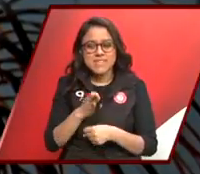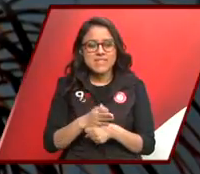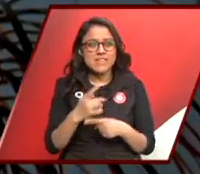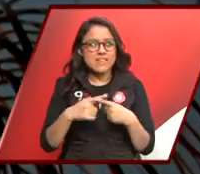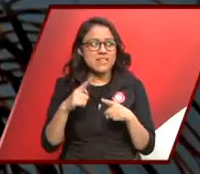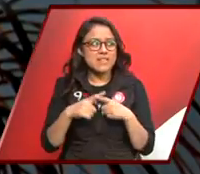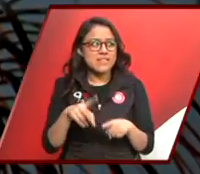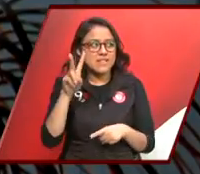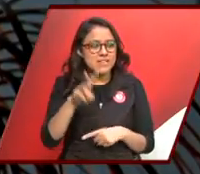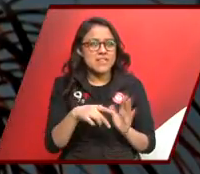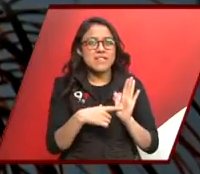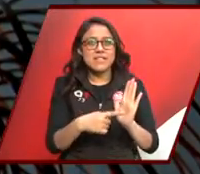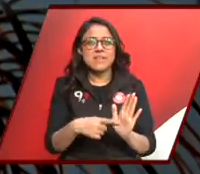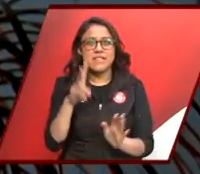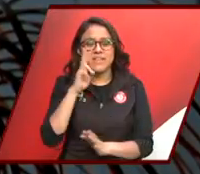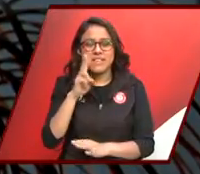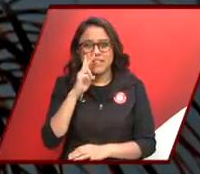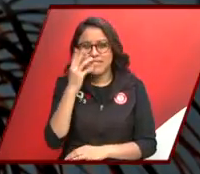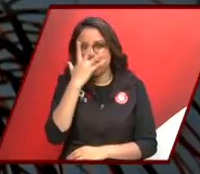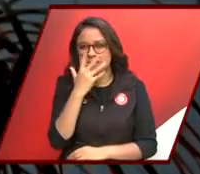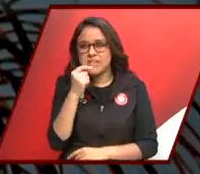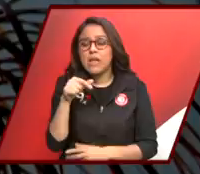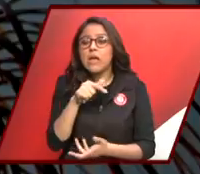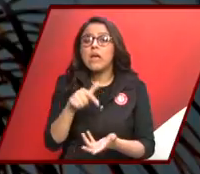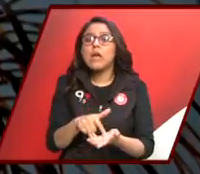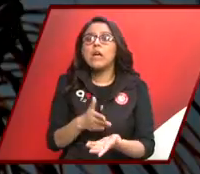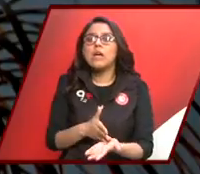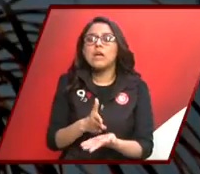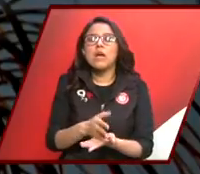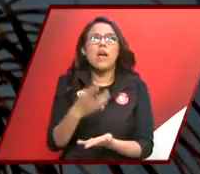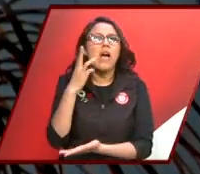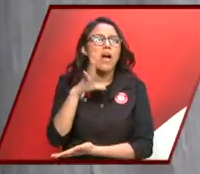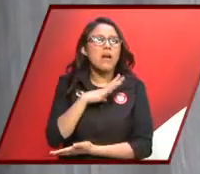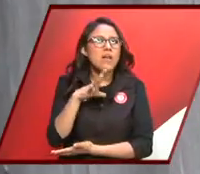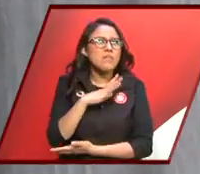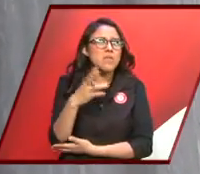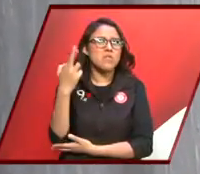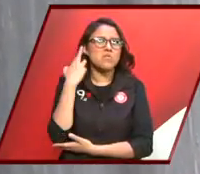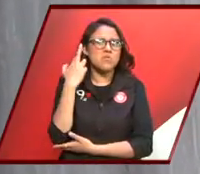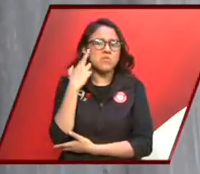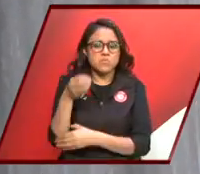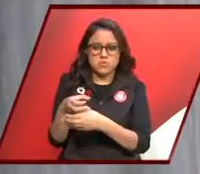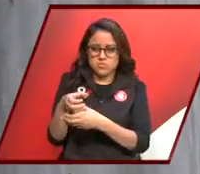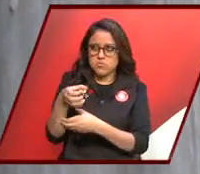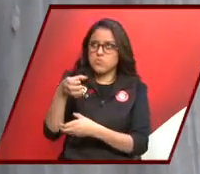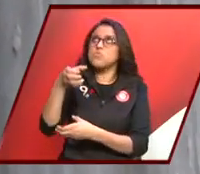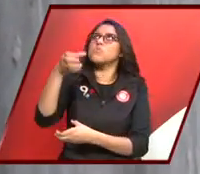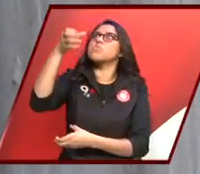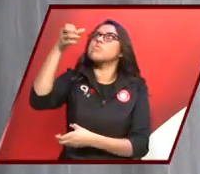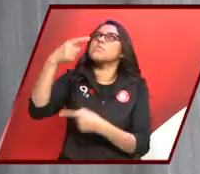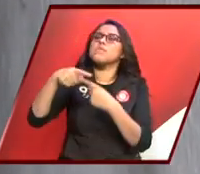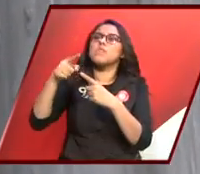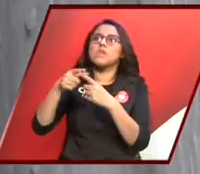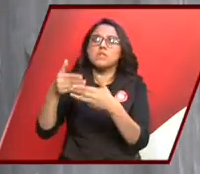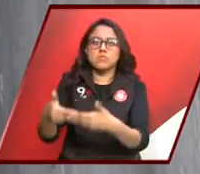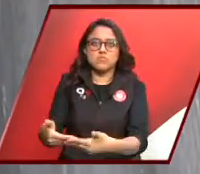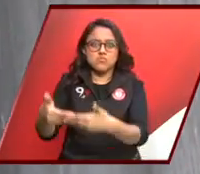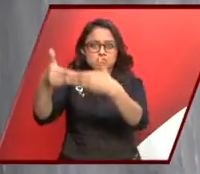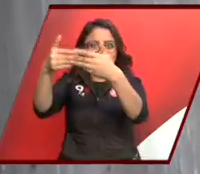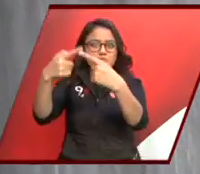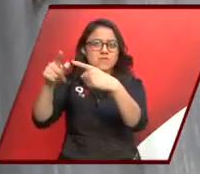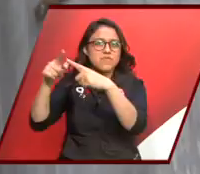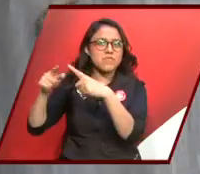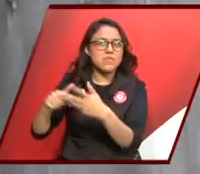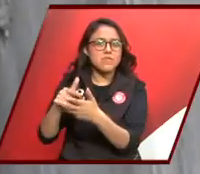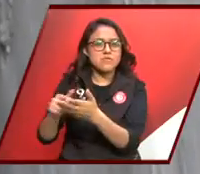un condominio habitacional junto y entonces hacen una instalación externa. De hecho, hay tubos colocados entre los muros colindantes de